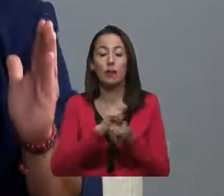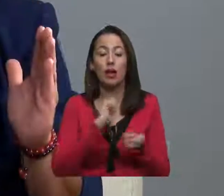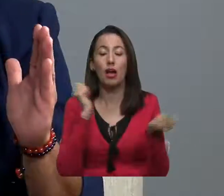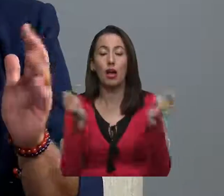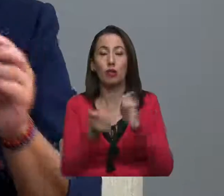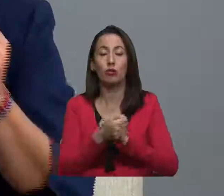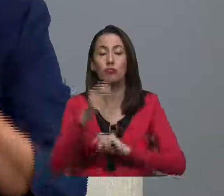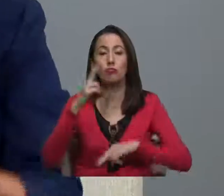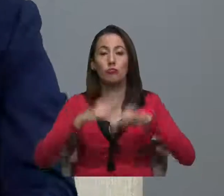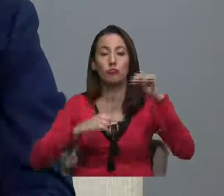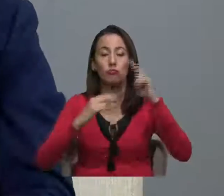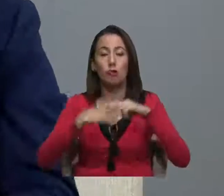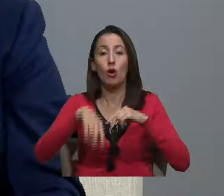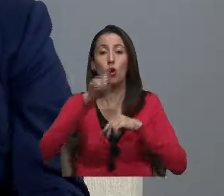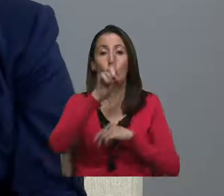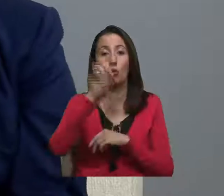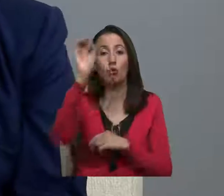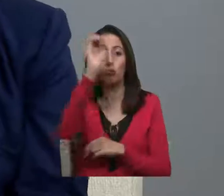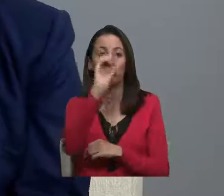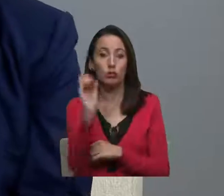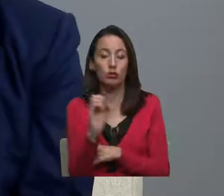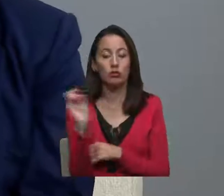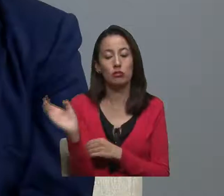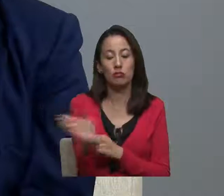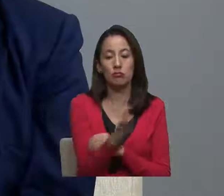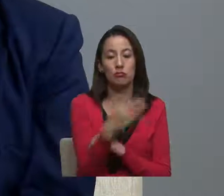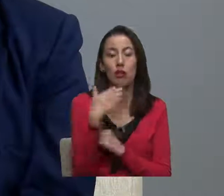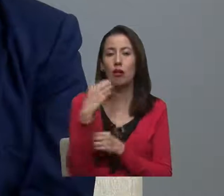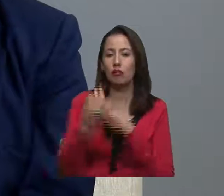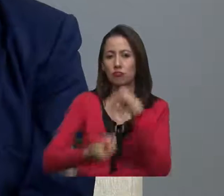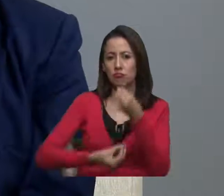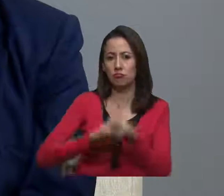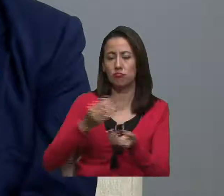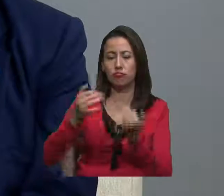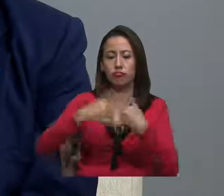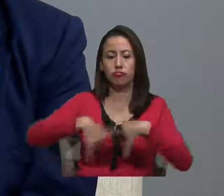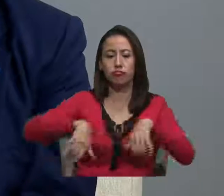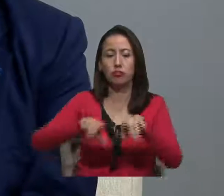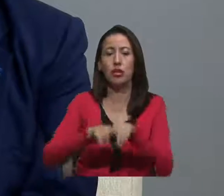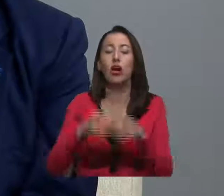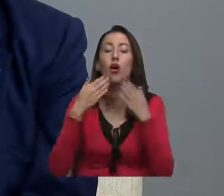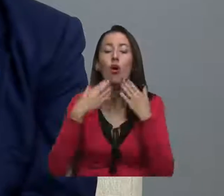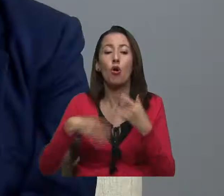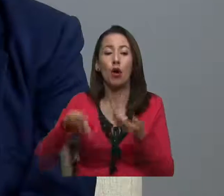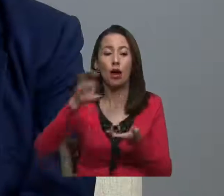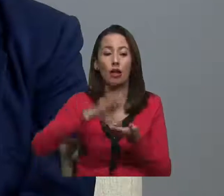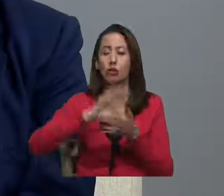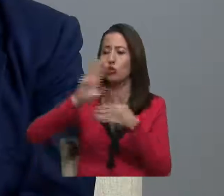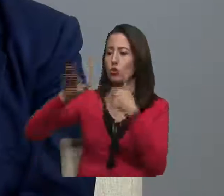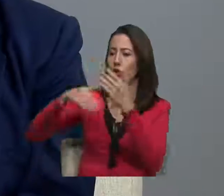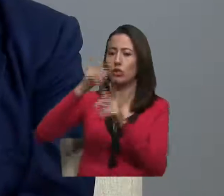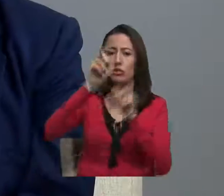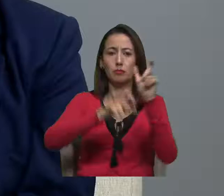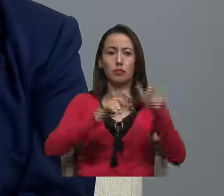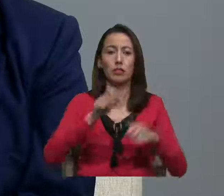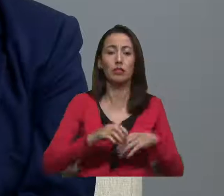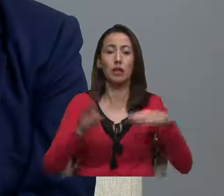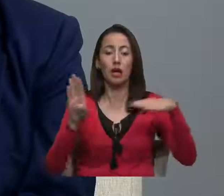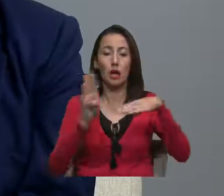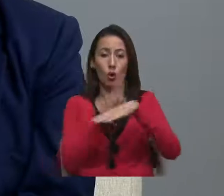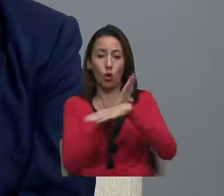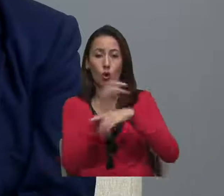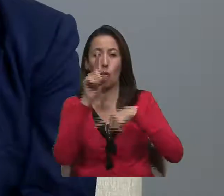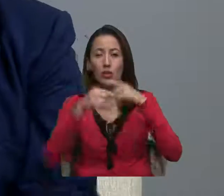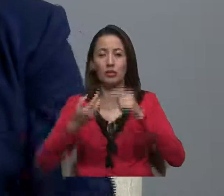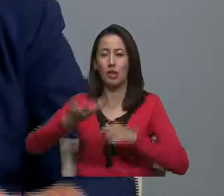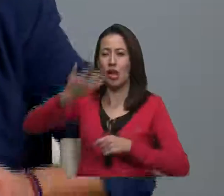a 10 años y al 1% y vamos a sacar a todos los ciudadanos de la central de riesgos vamos a eliminar esa central de riesgos o buró